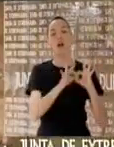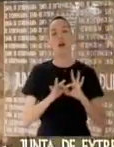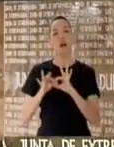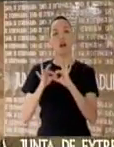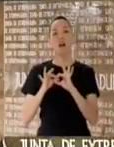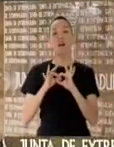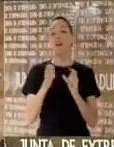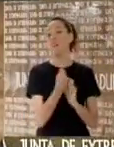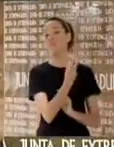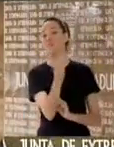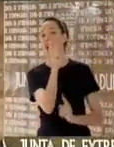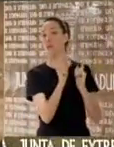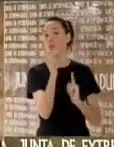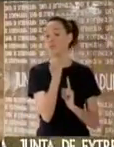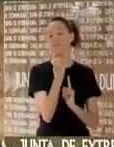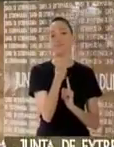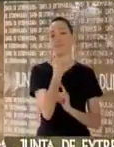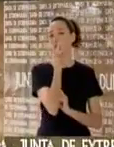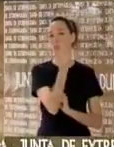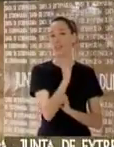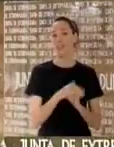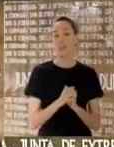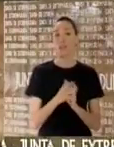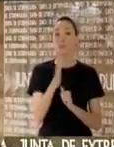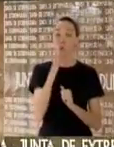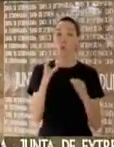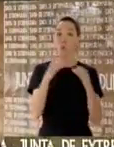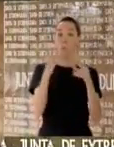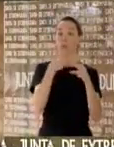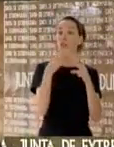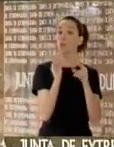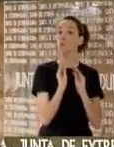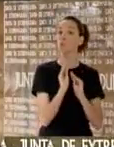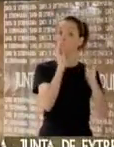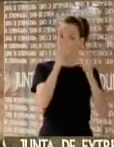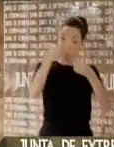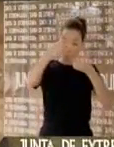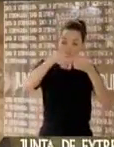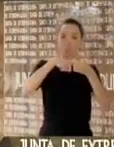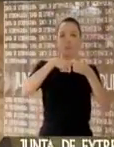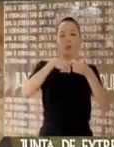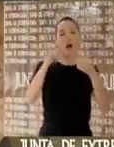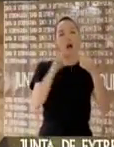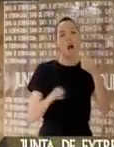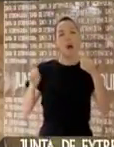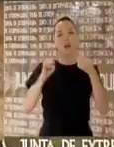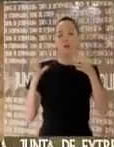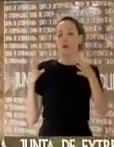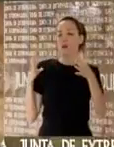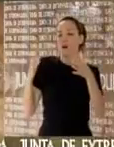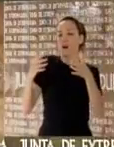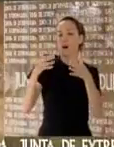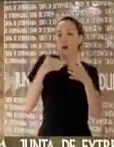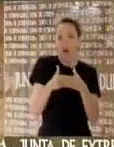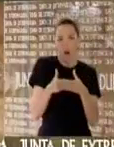querer entender, aunque los partidos a los que pertenece han contribuido y colaborado a lo largo de todos estos años de manera notable a que